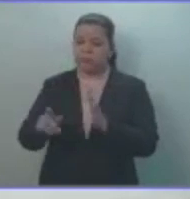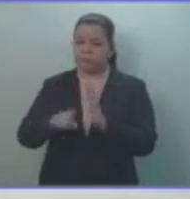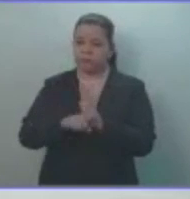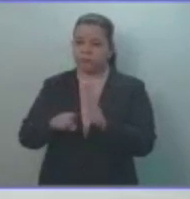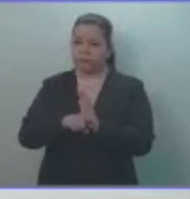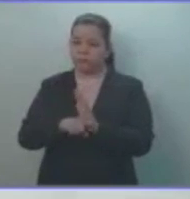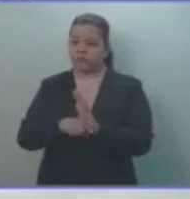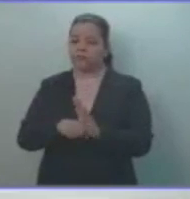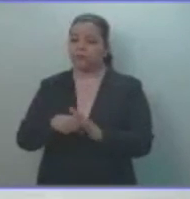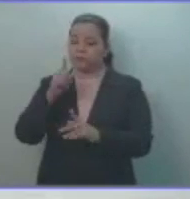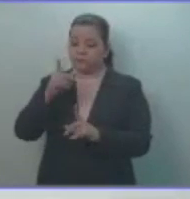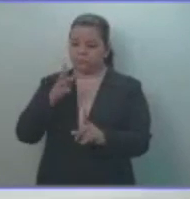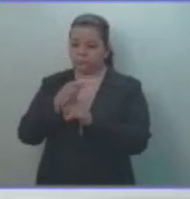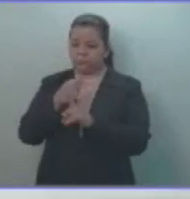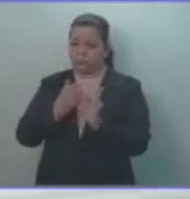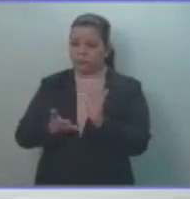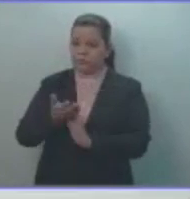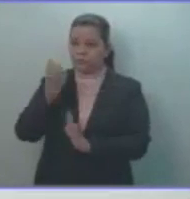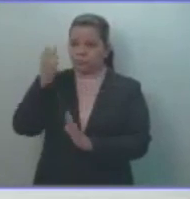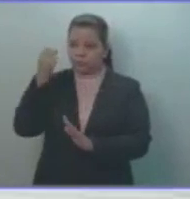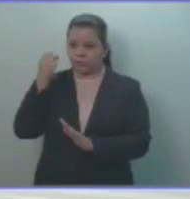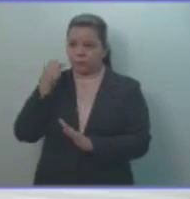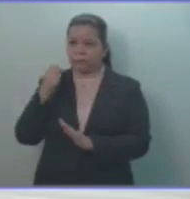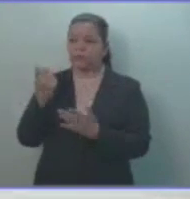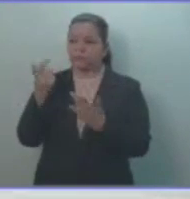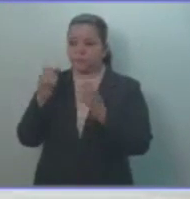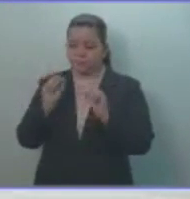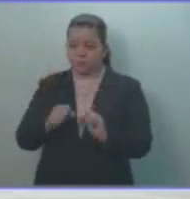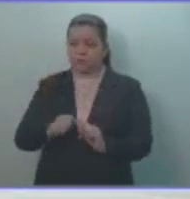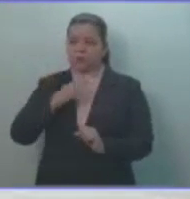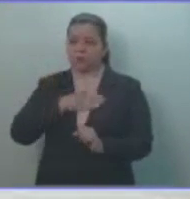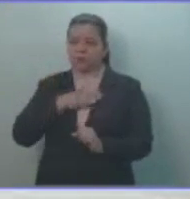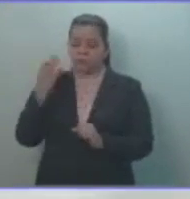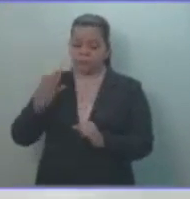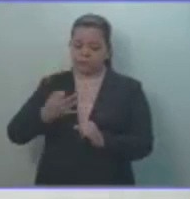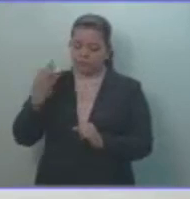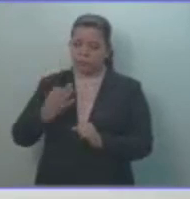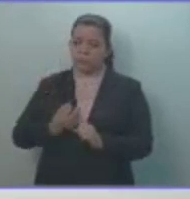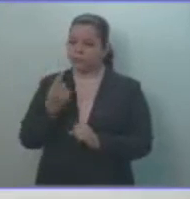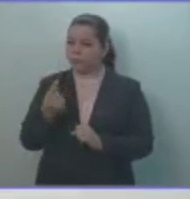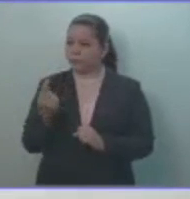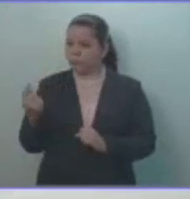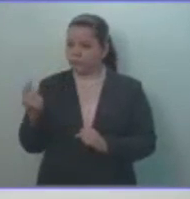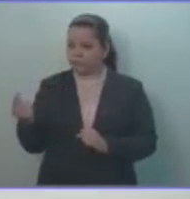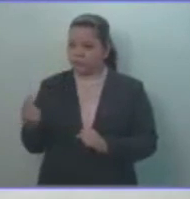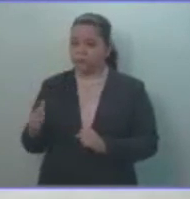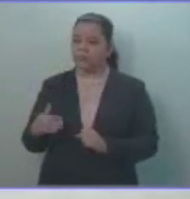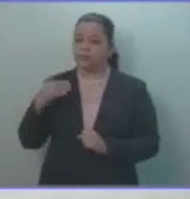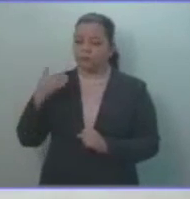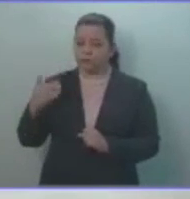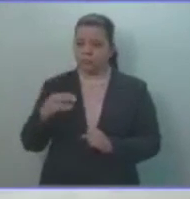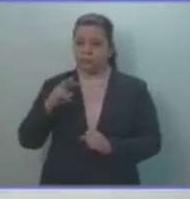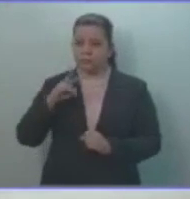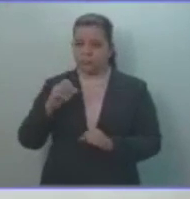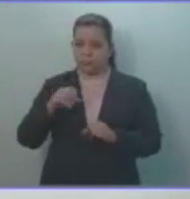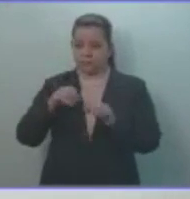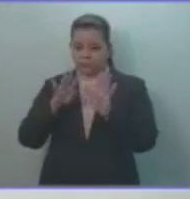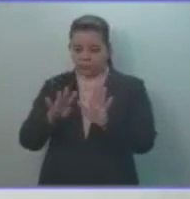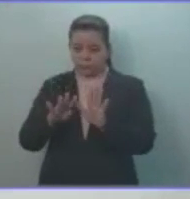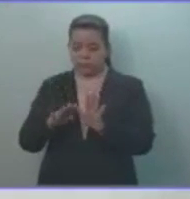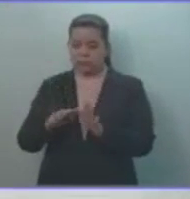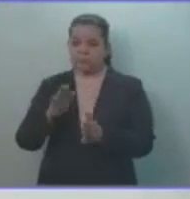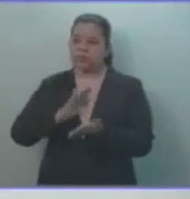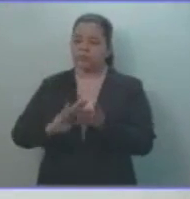partiendo que uno de los objetivos principales es cubrir las necesidades de la población. Para el año 2019, el